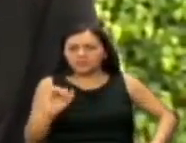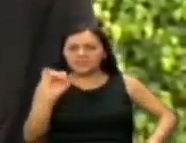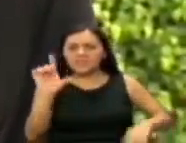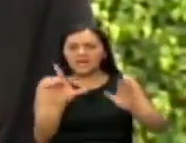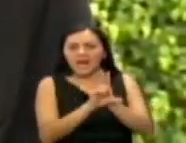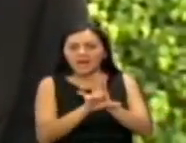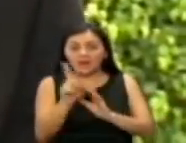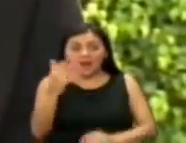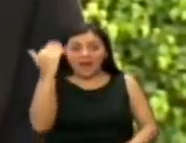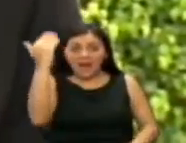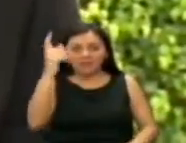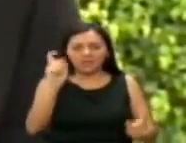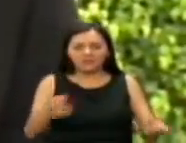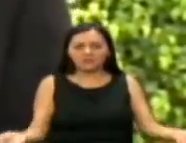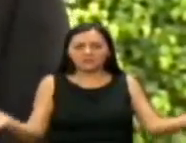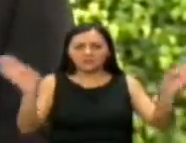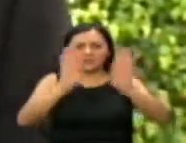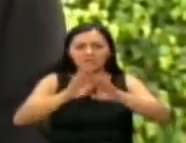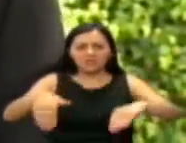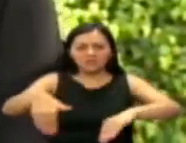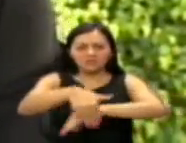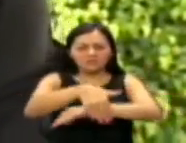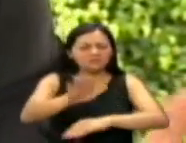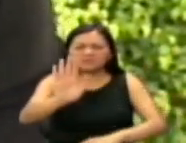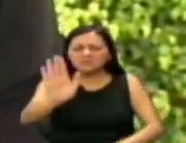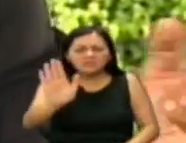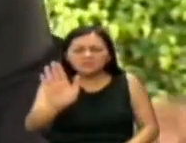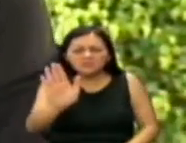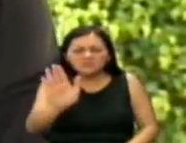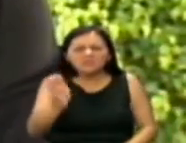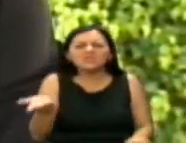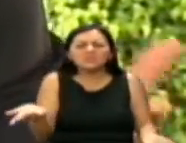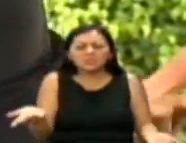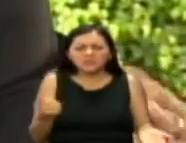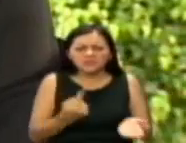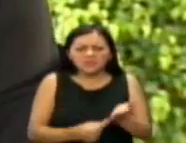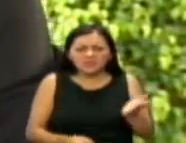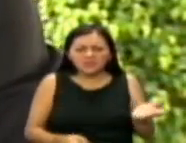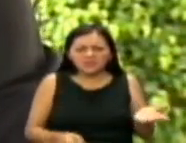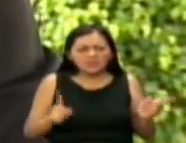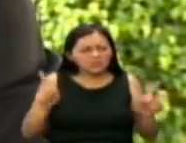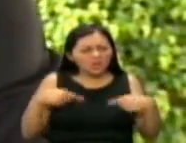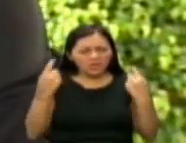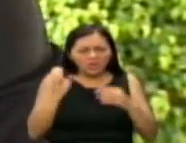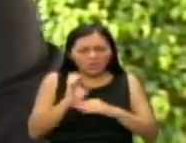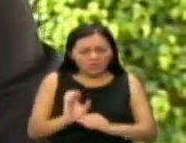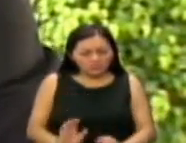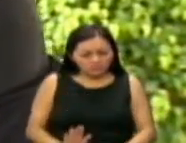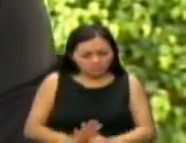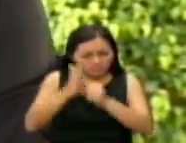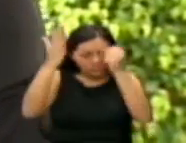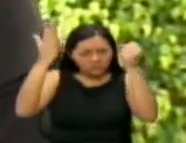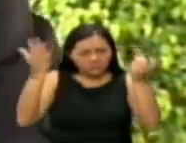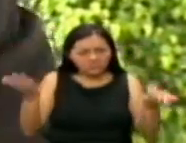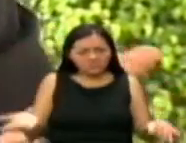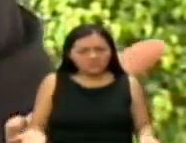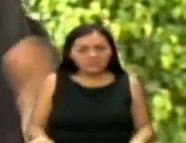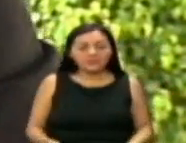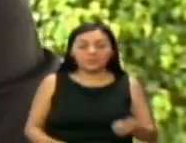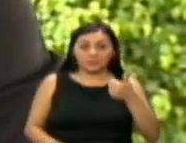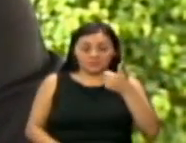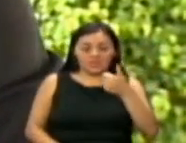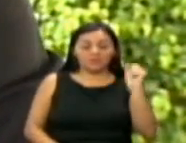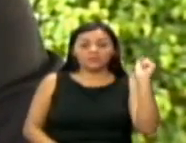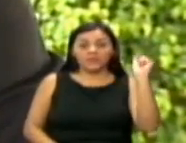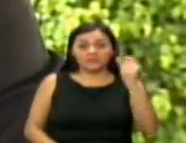Un alcalde liderando acciones ilegales. ¿Qué nos pasa a reaccionar, pueblo ecuatoriano? En segundo lugar, de esta gente se espera